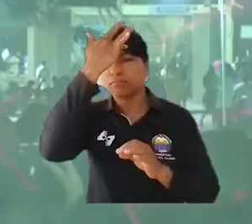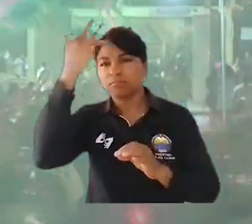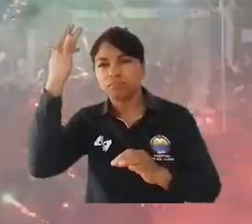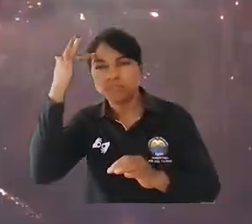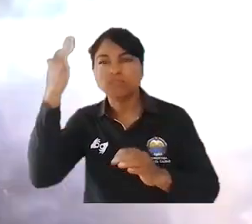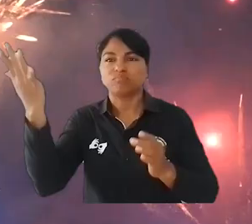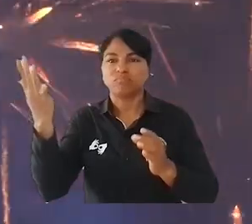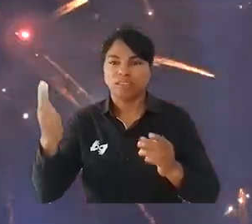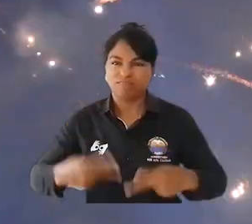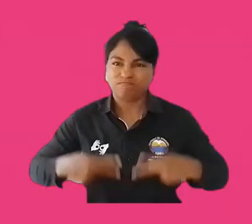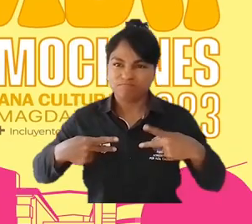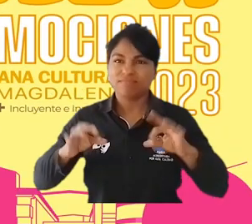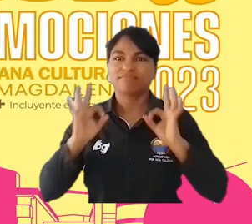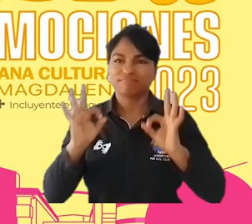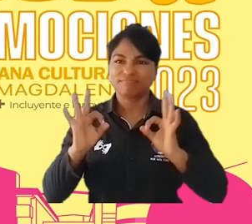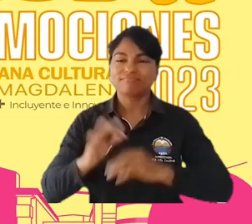mental y promover una vida plena.